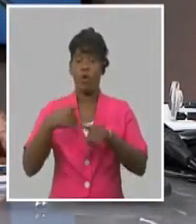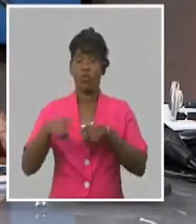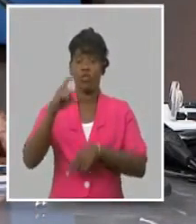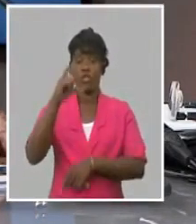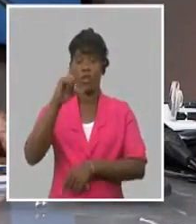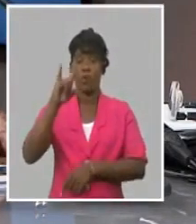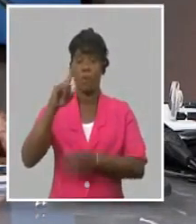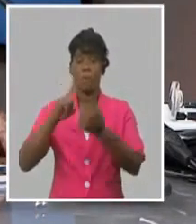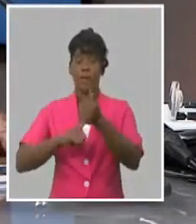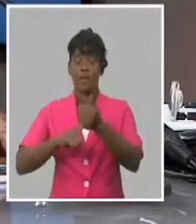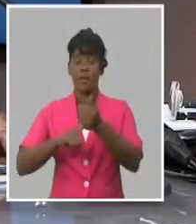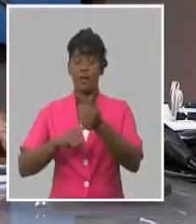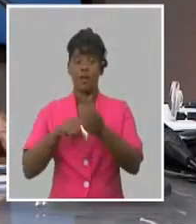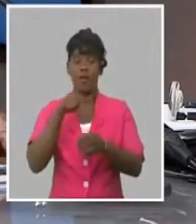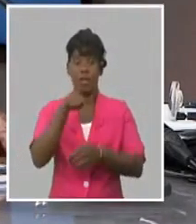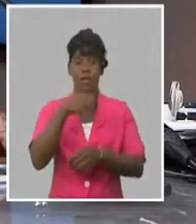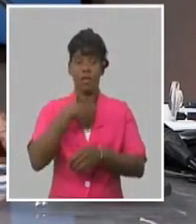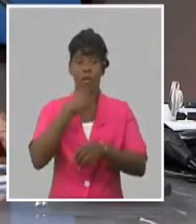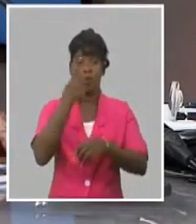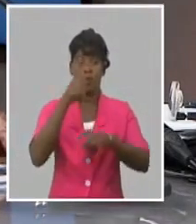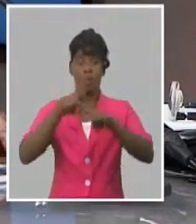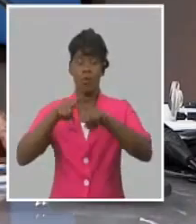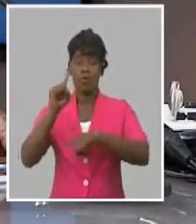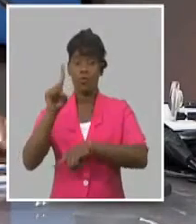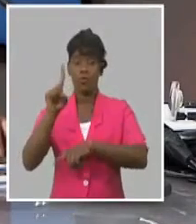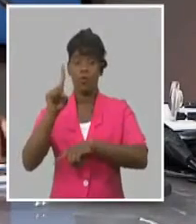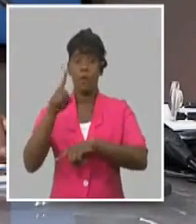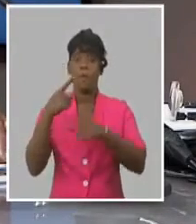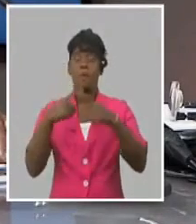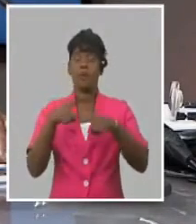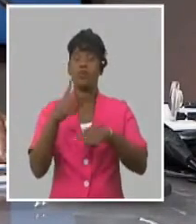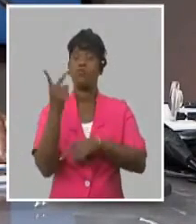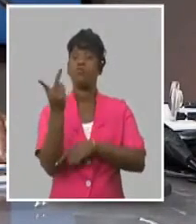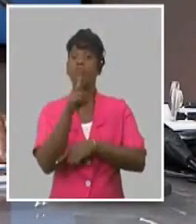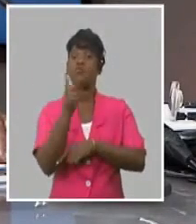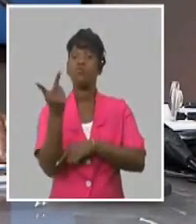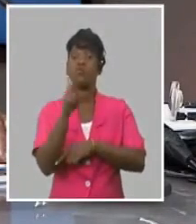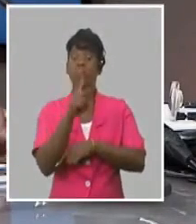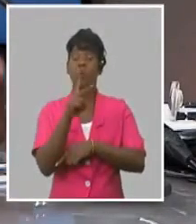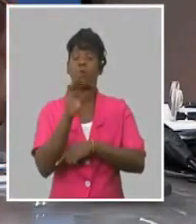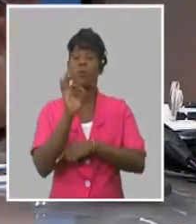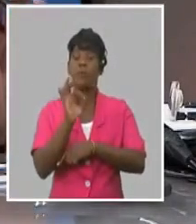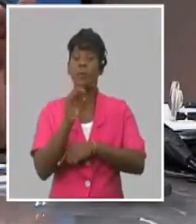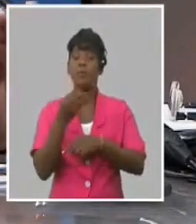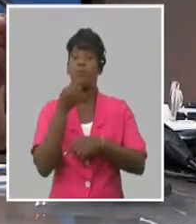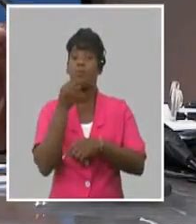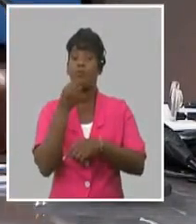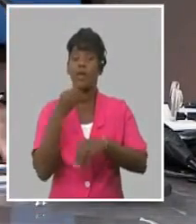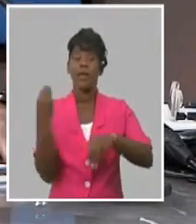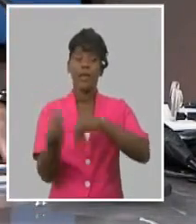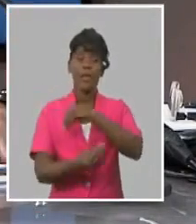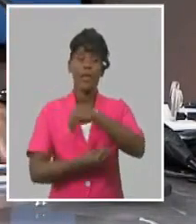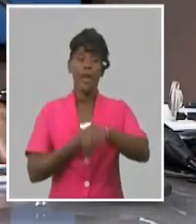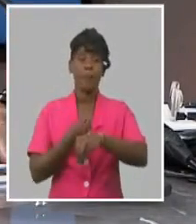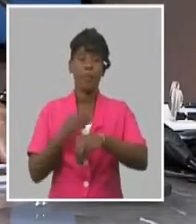24. Es decir, hay dos monedas y hay dos tipos de cambio. Tú pudieras